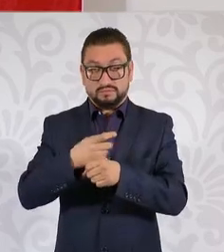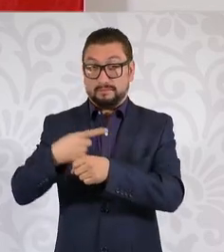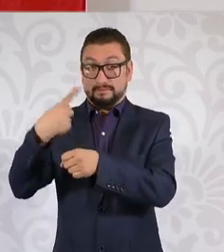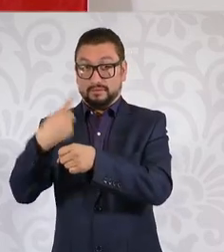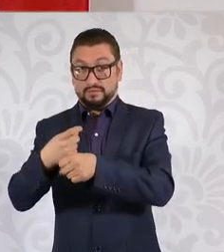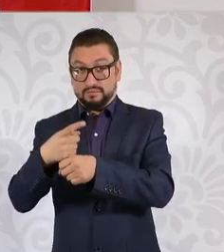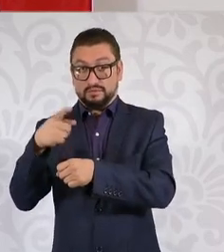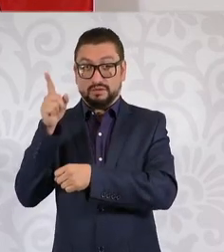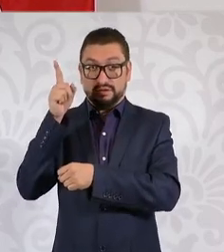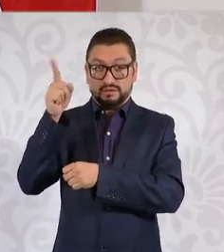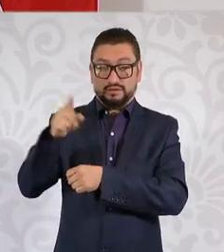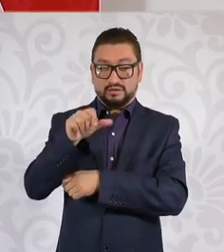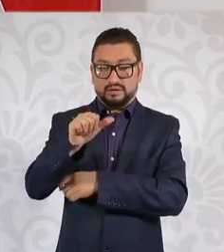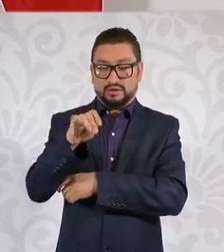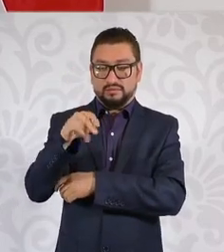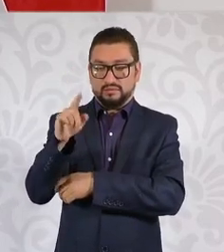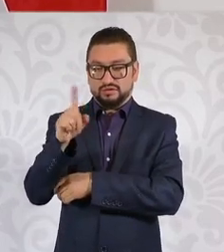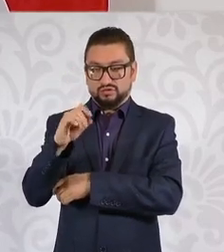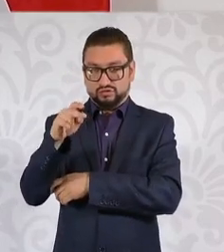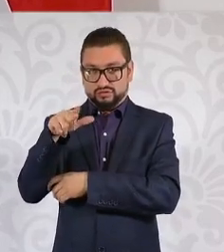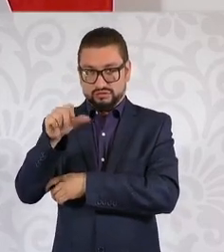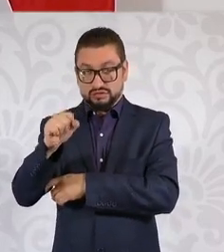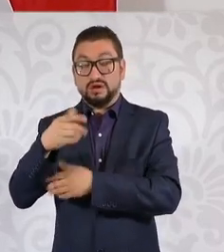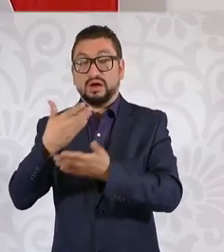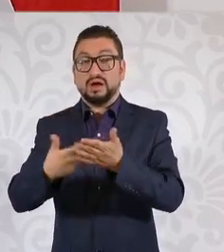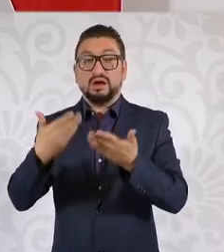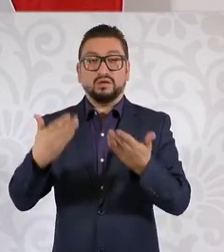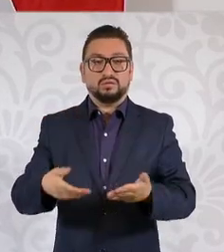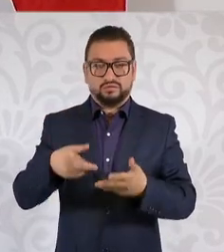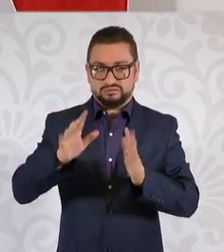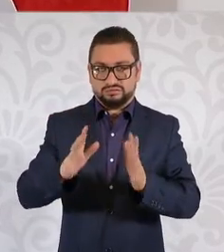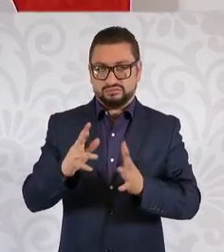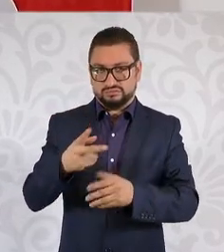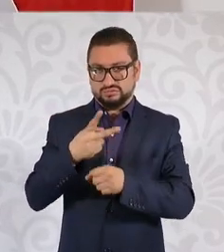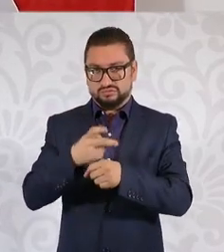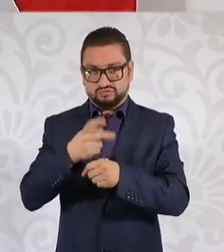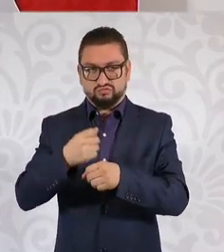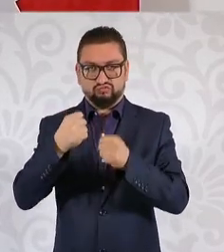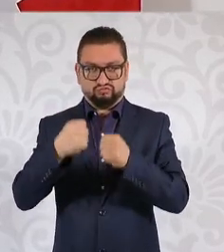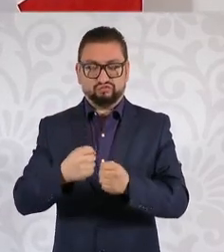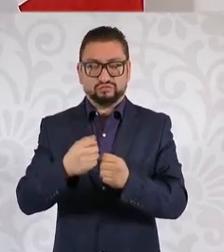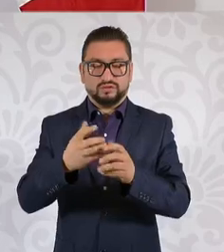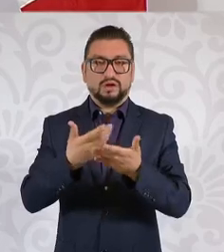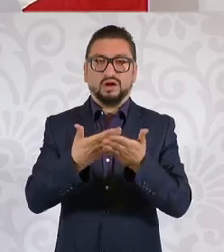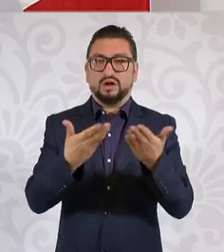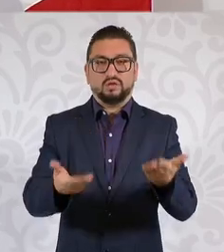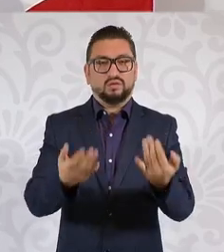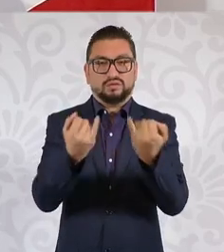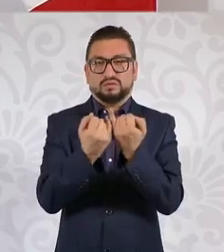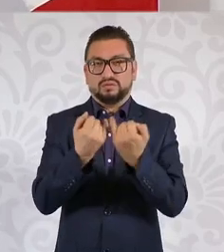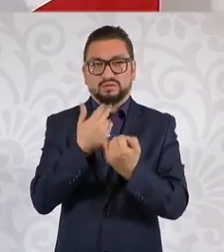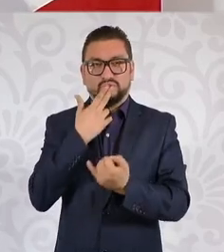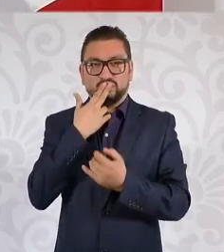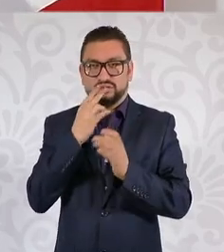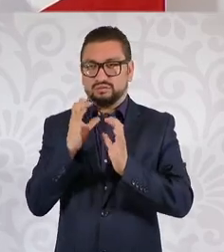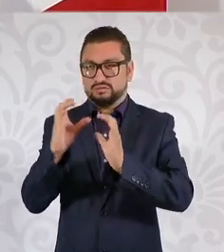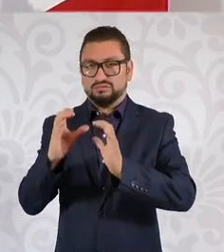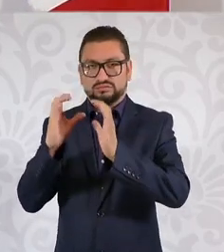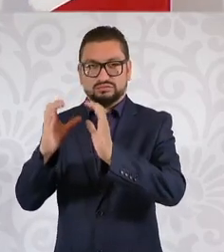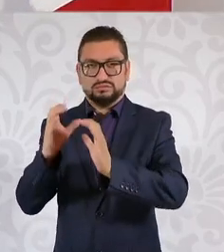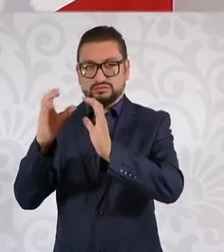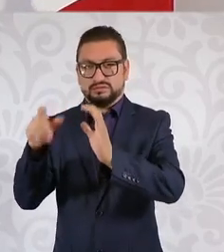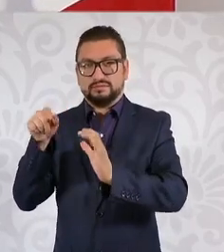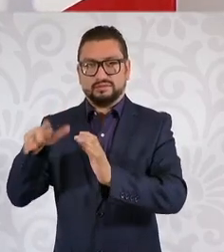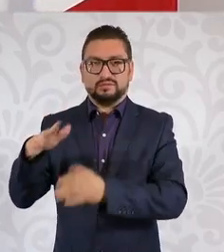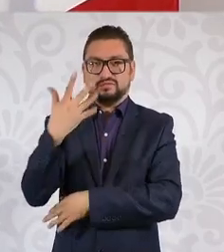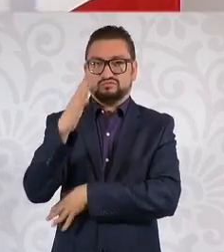Amazonas, gracias a los decretos que se hicieron. ¿Qué tenemos que hacer ahora? Pues que se conserve esa selva, que